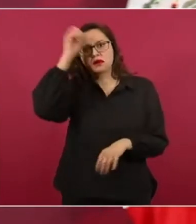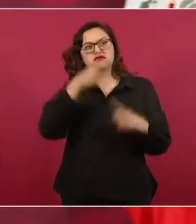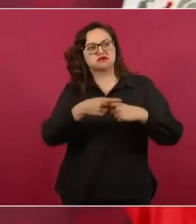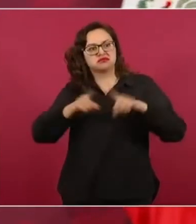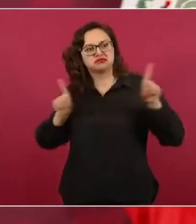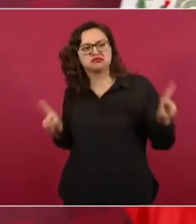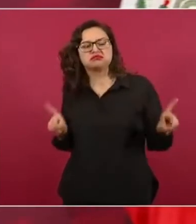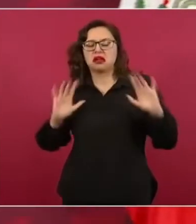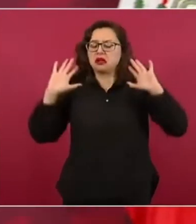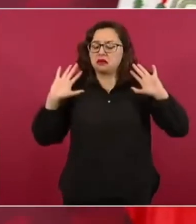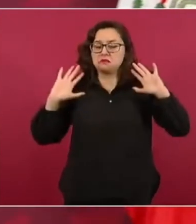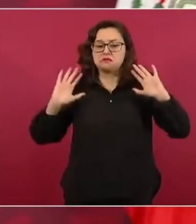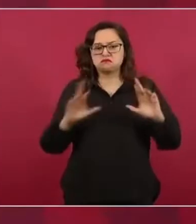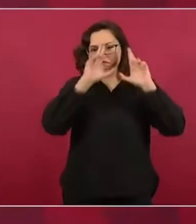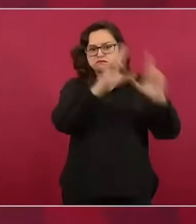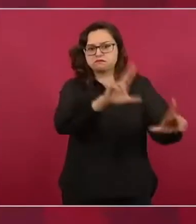pero